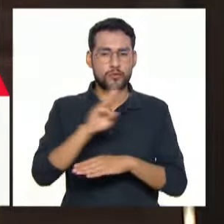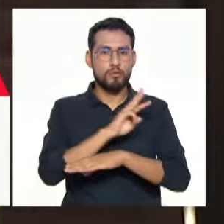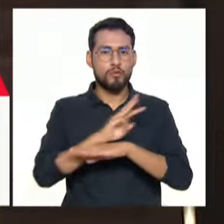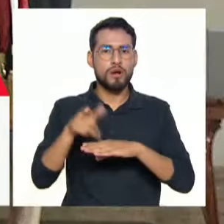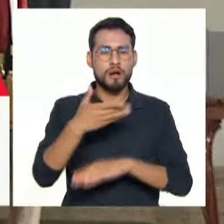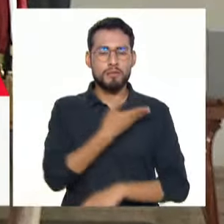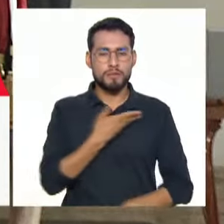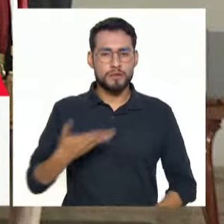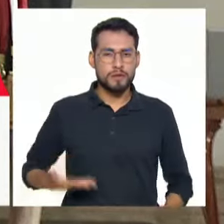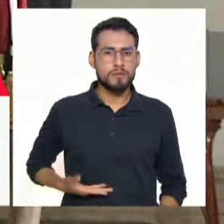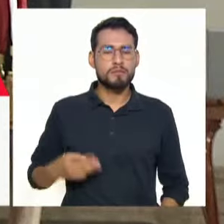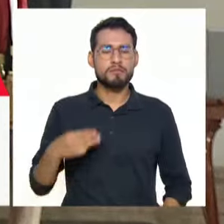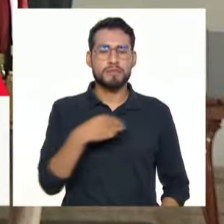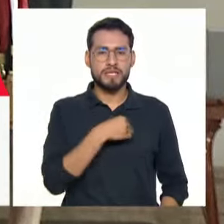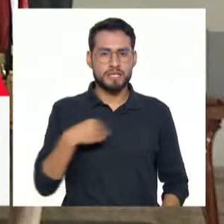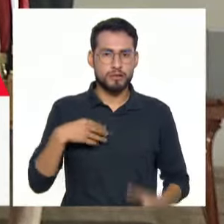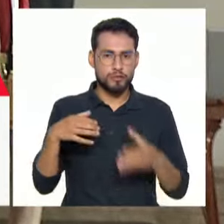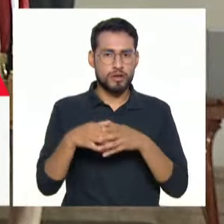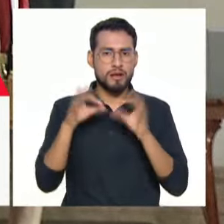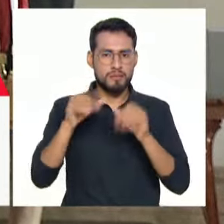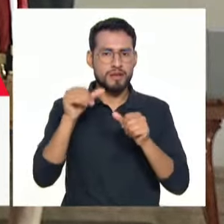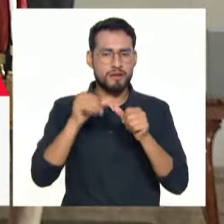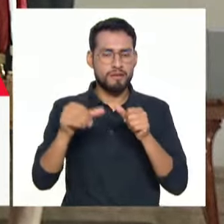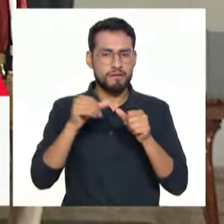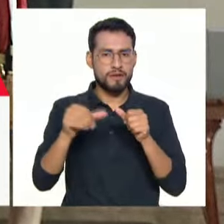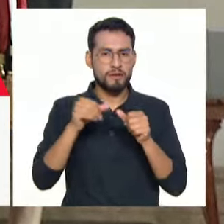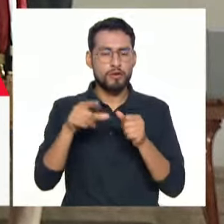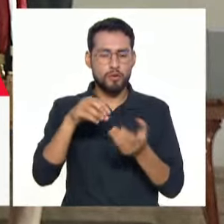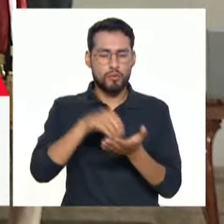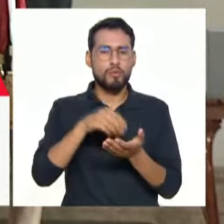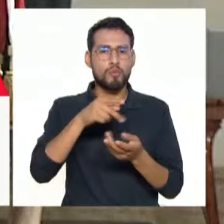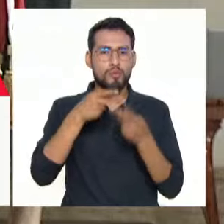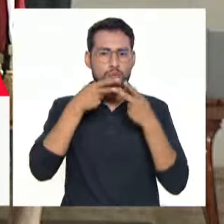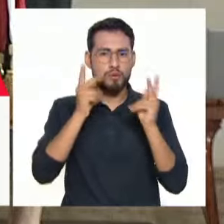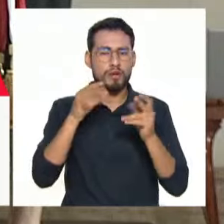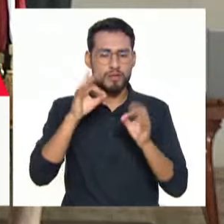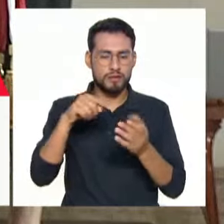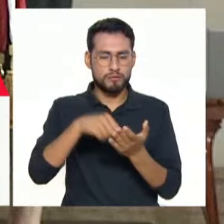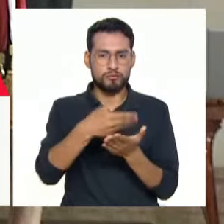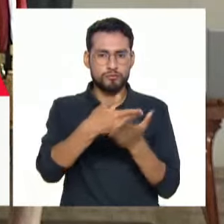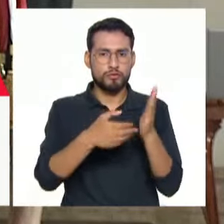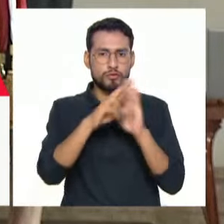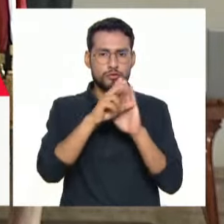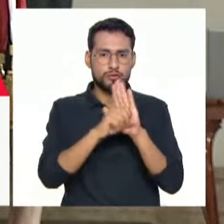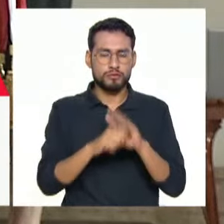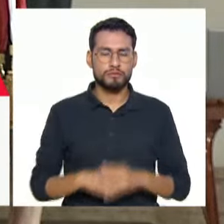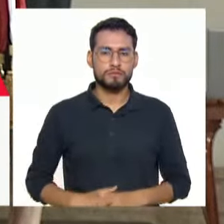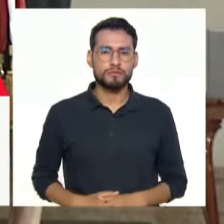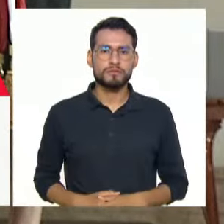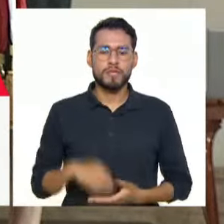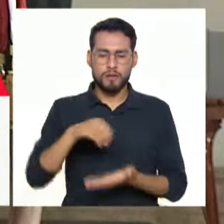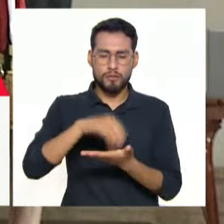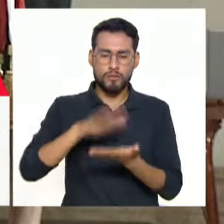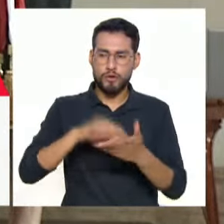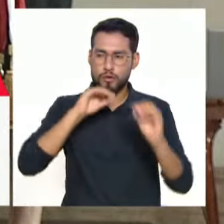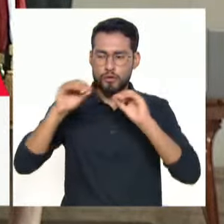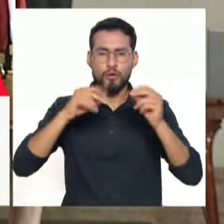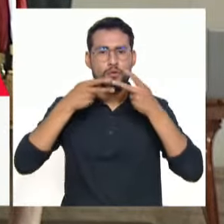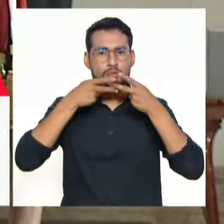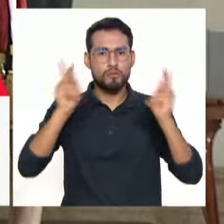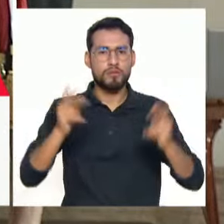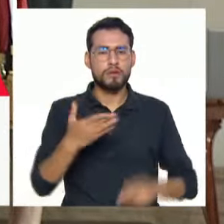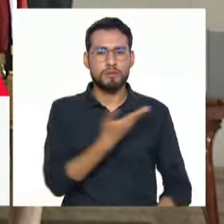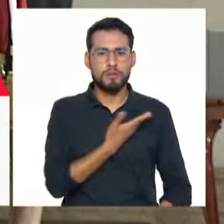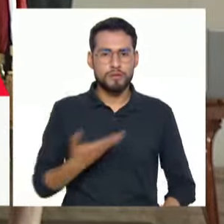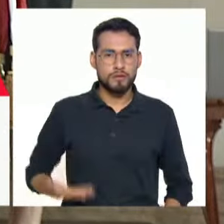web de la Presidencia del Consejo de Ministros en la misma fecha de publicación de la presente Resolución Suprema. Regístrese, comuníquese y